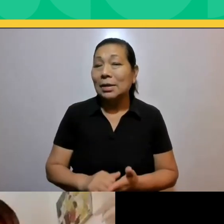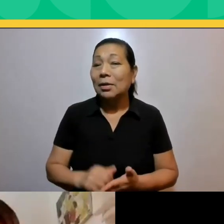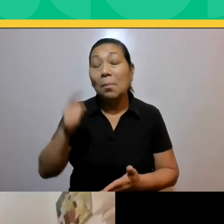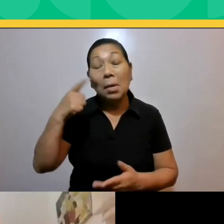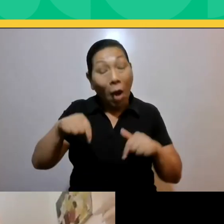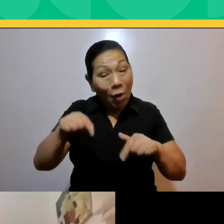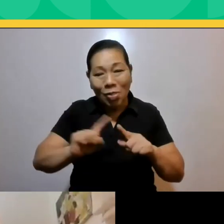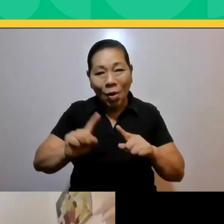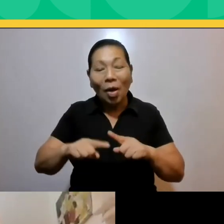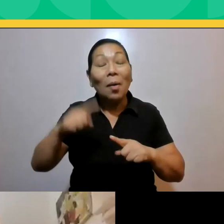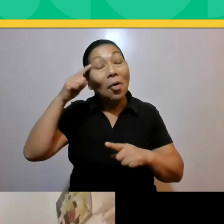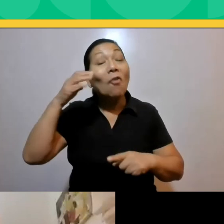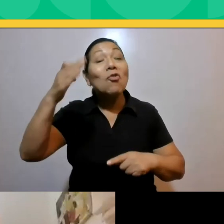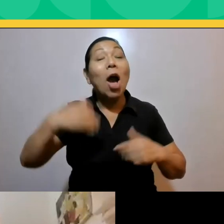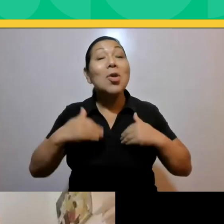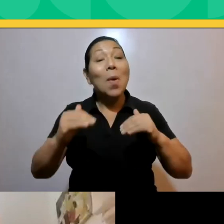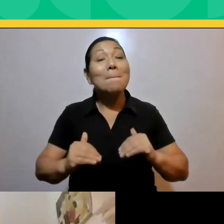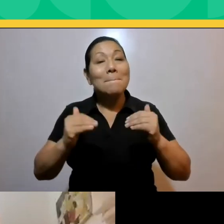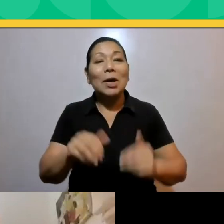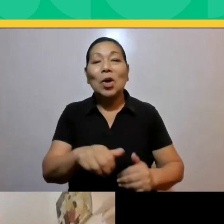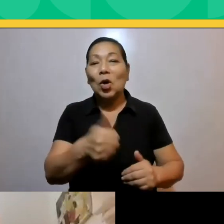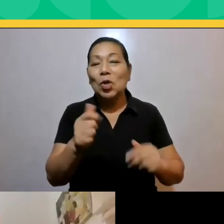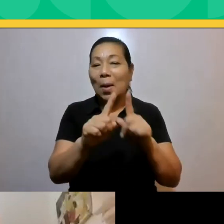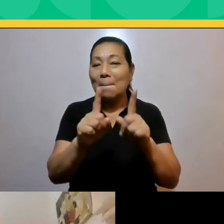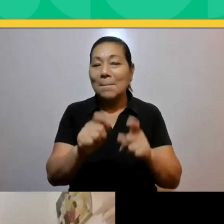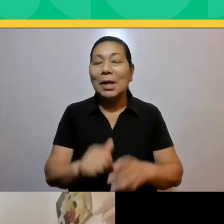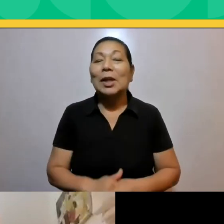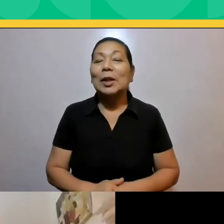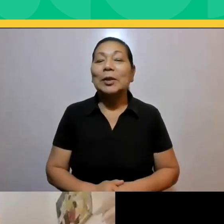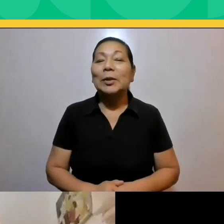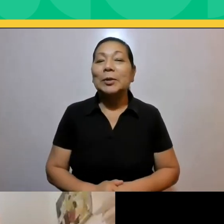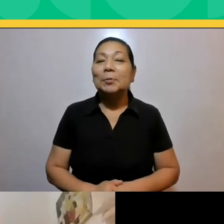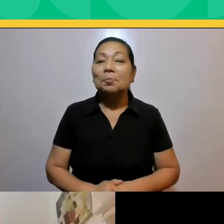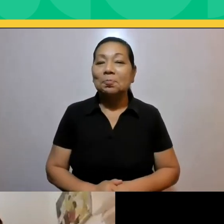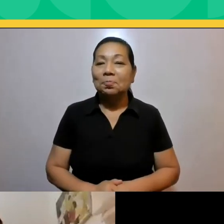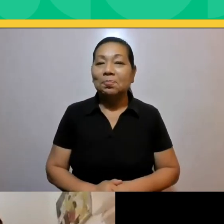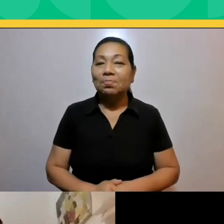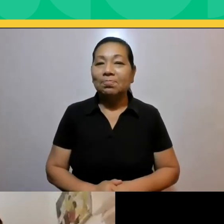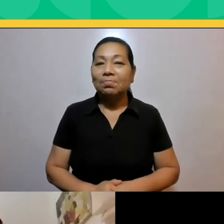futuro. ujú. Aquí hay una pregunta interesante que menciona también.